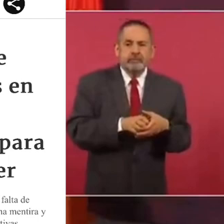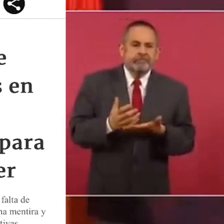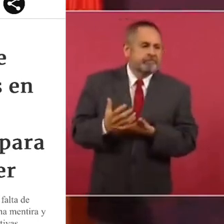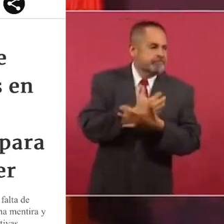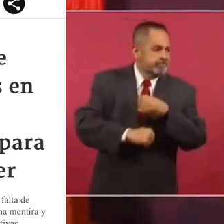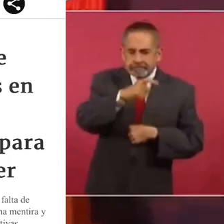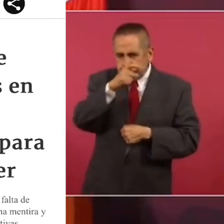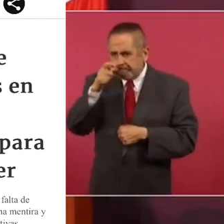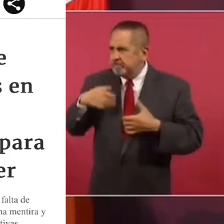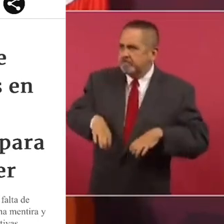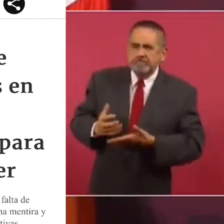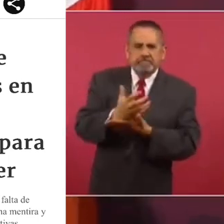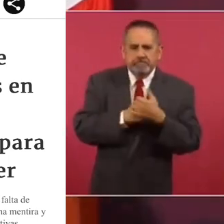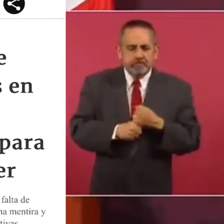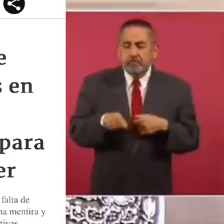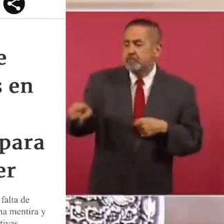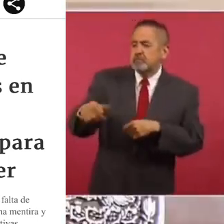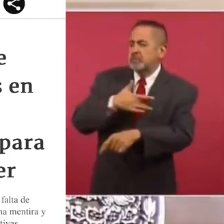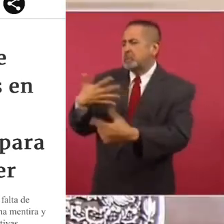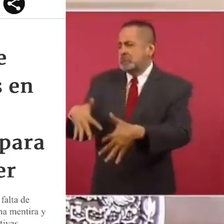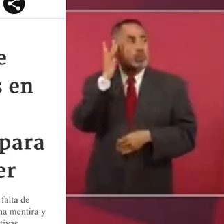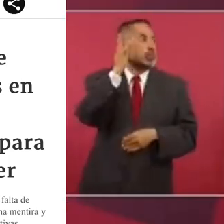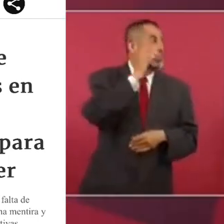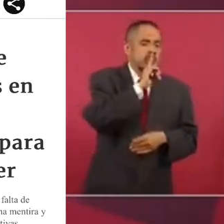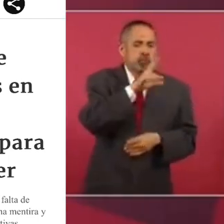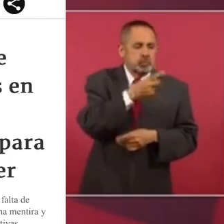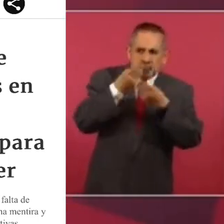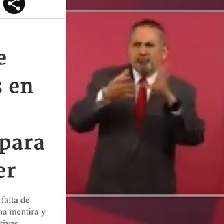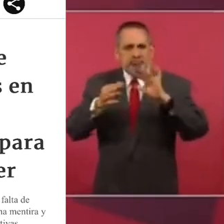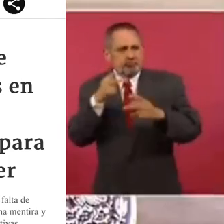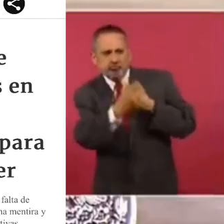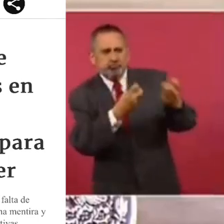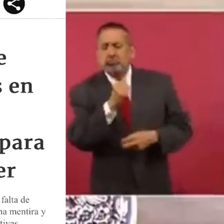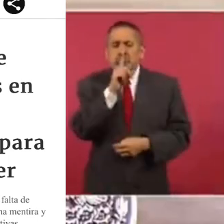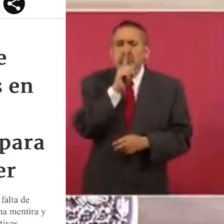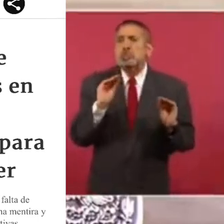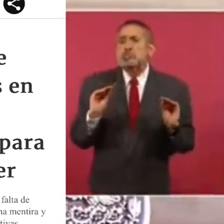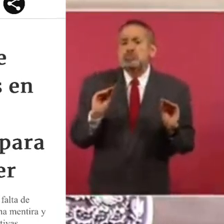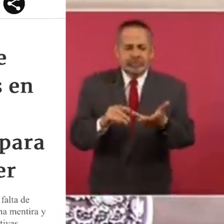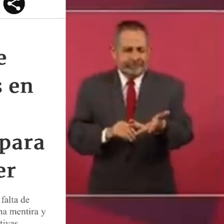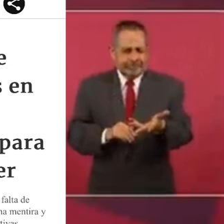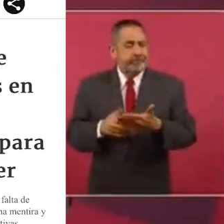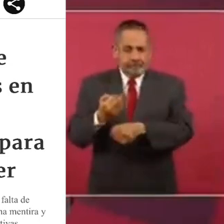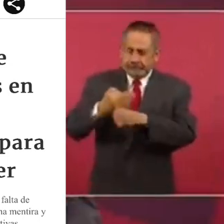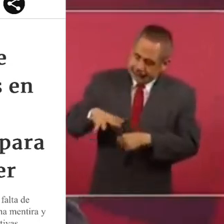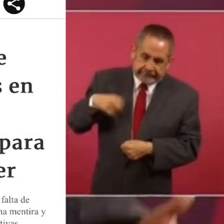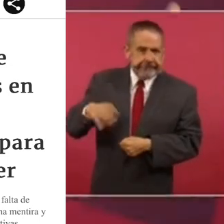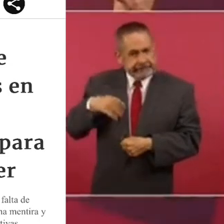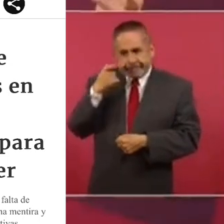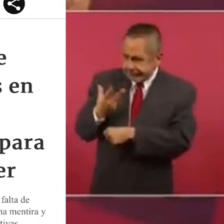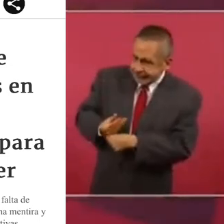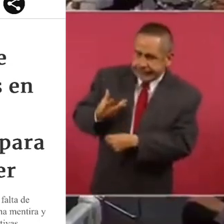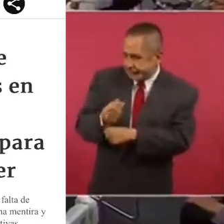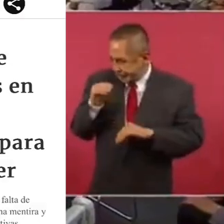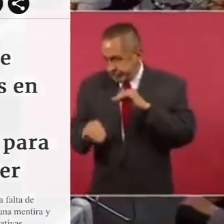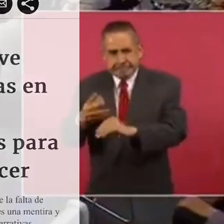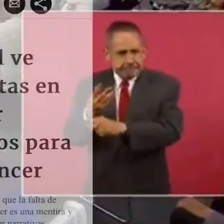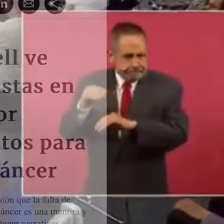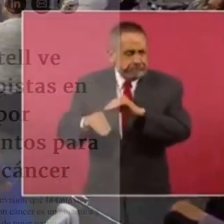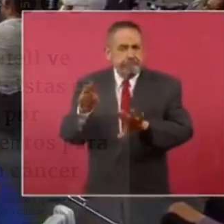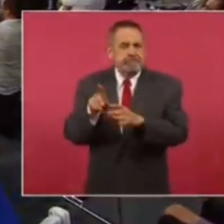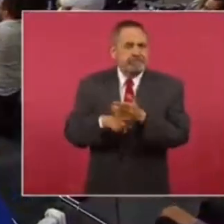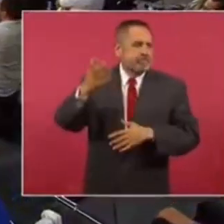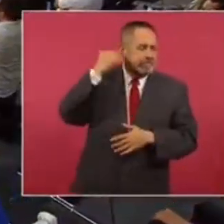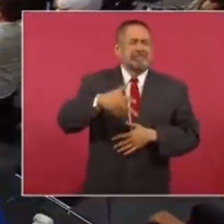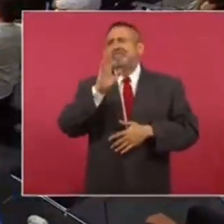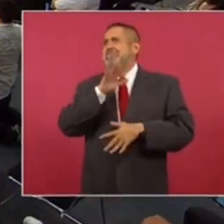lucrar con el dolor de la gente, con los enfermos. Entonces, nos ha costado trabajo levantar de todo el